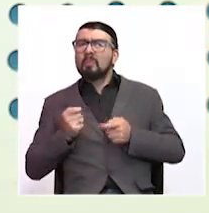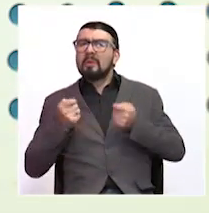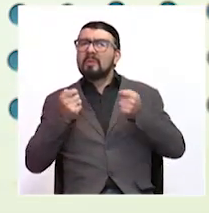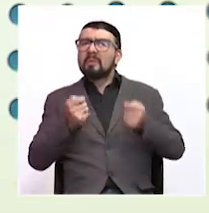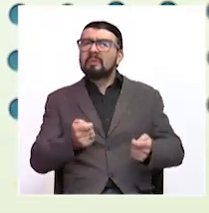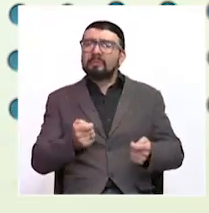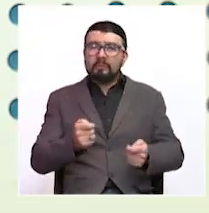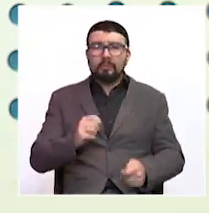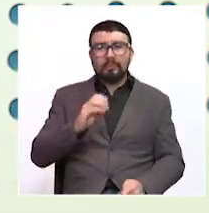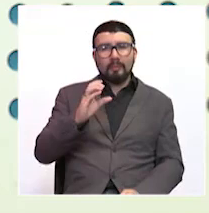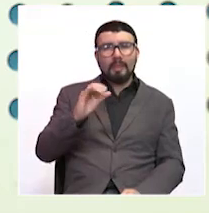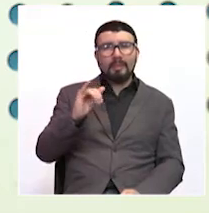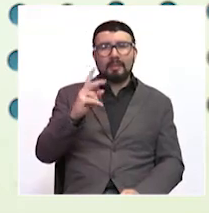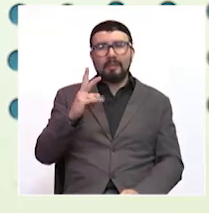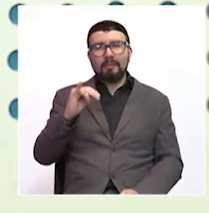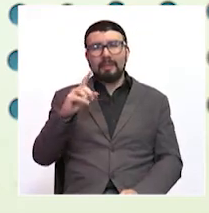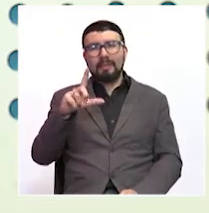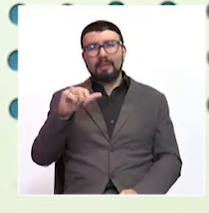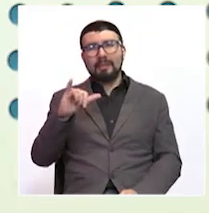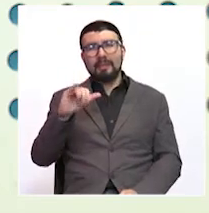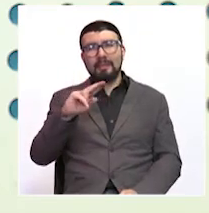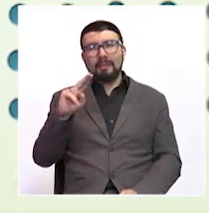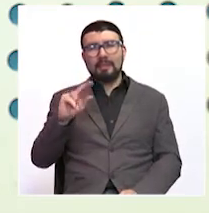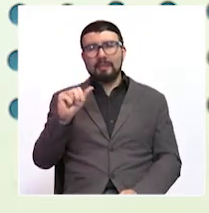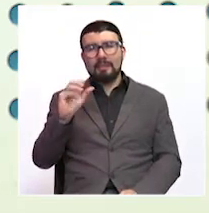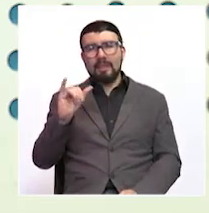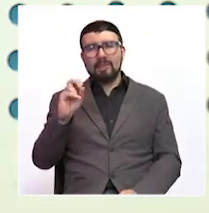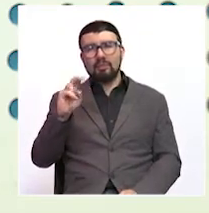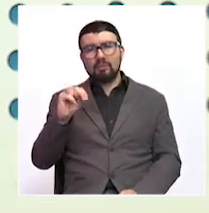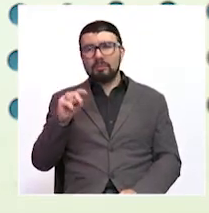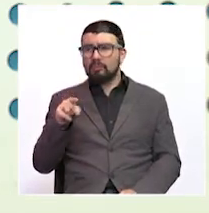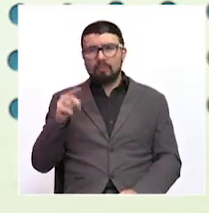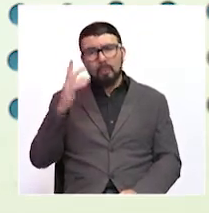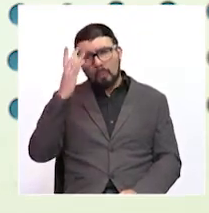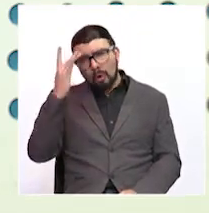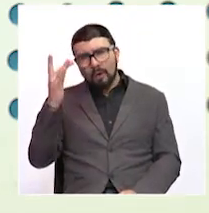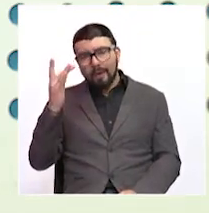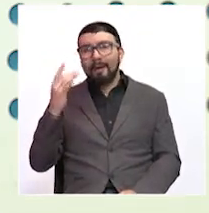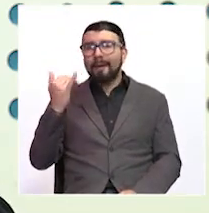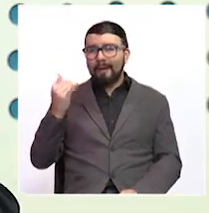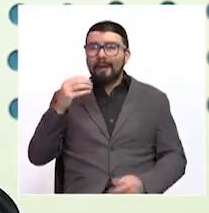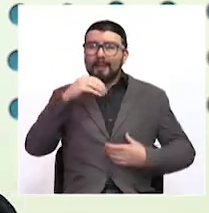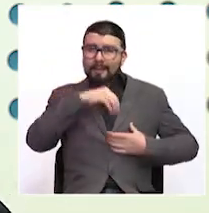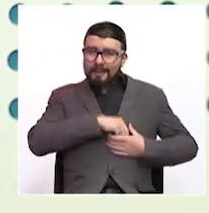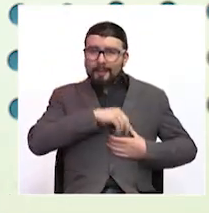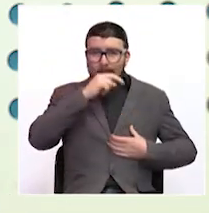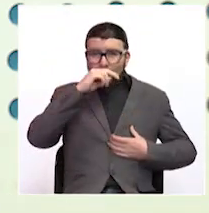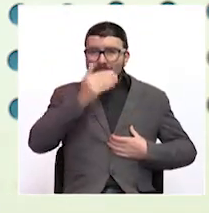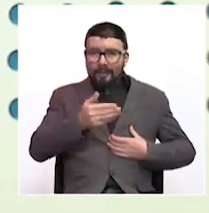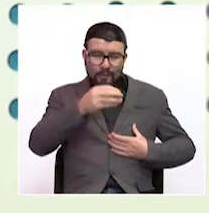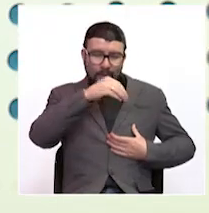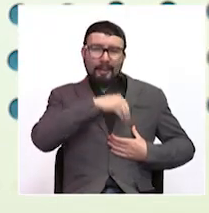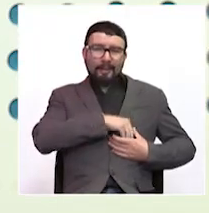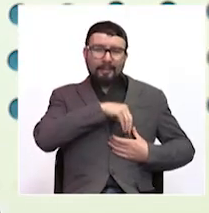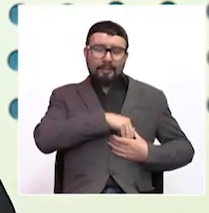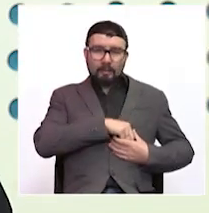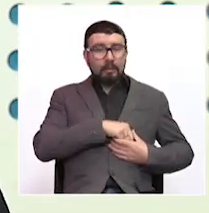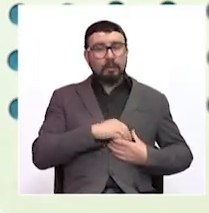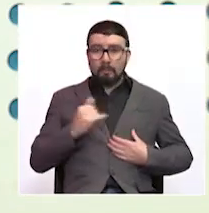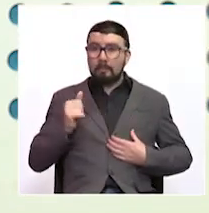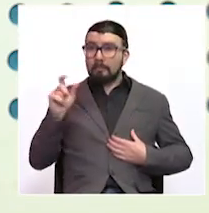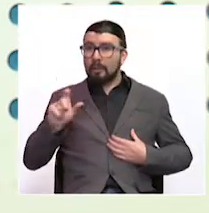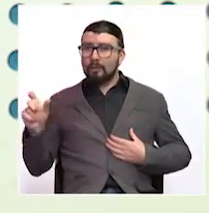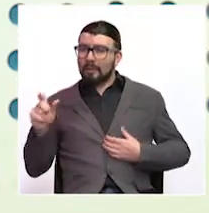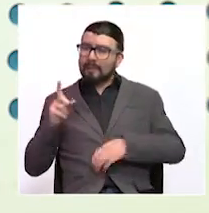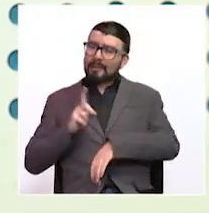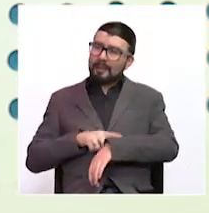civilización ha sido producto del niño interior de personas que han dispuesto de cierto tiempo y les